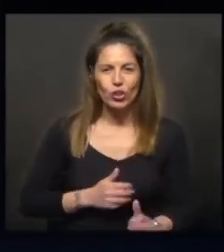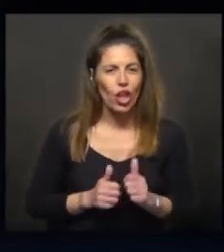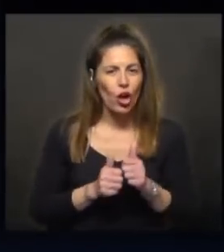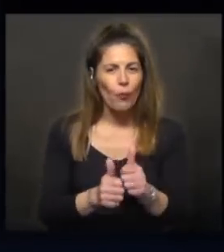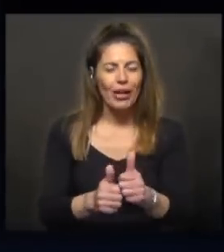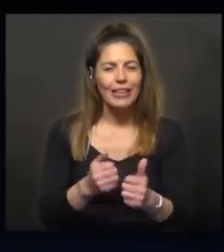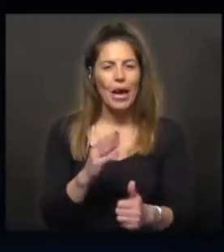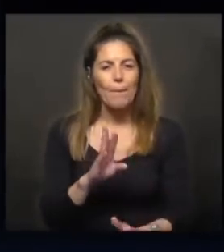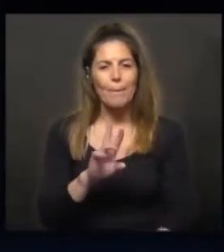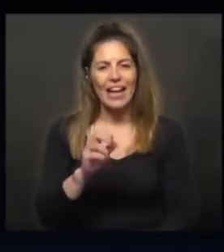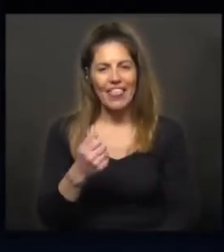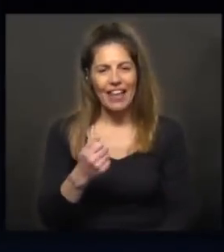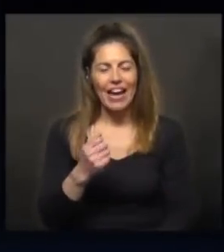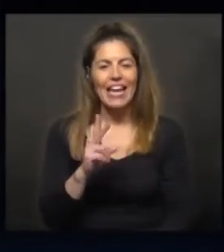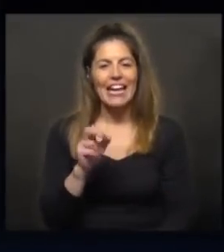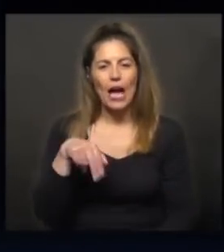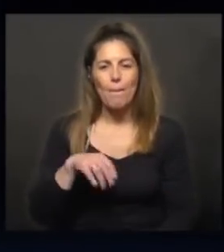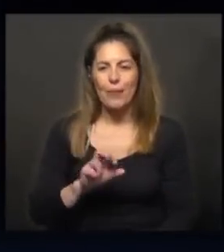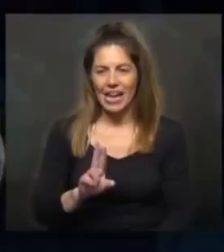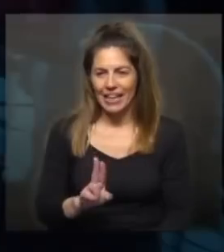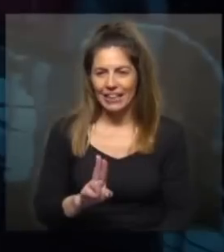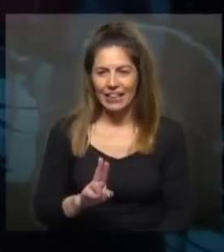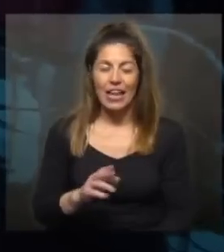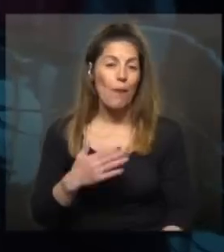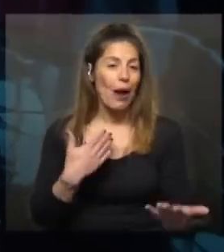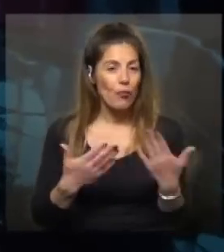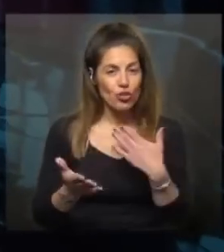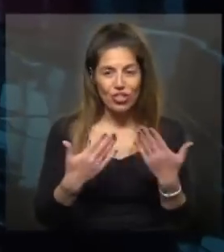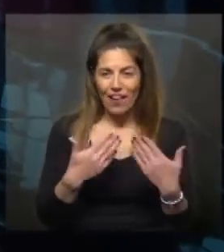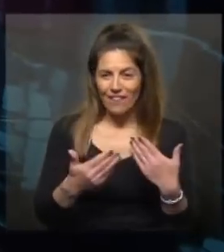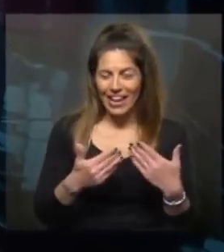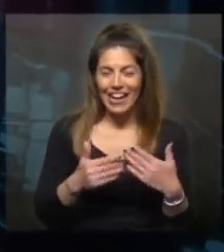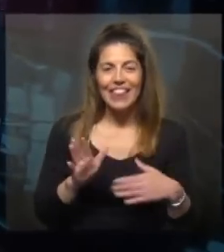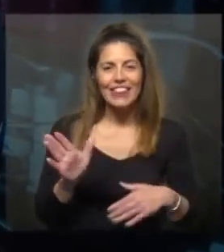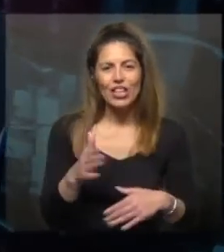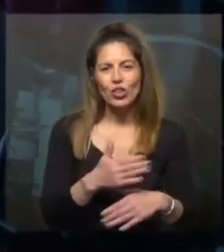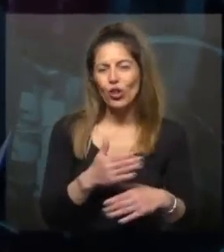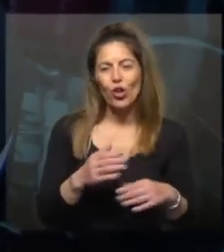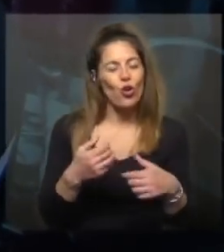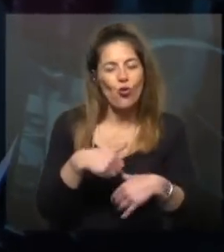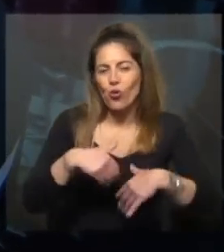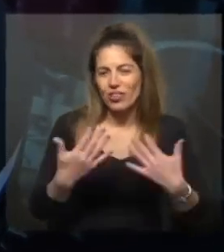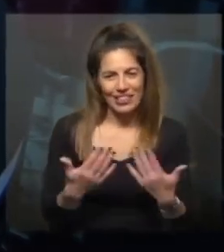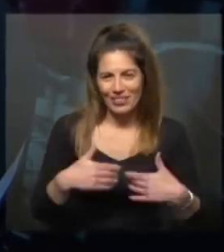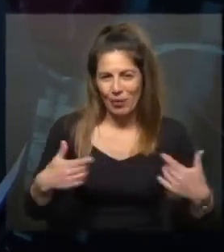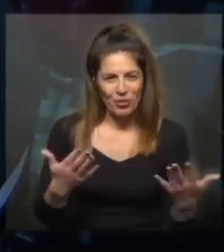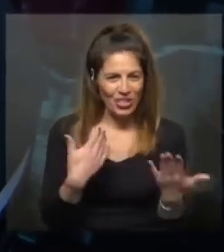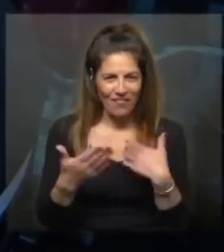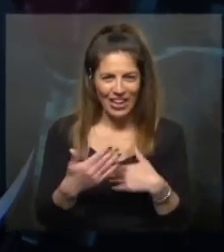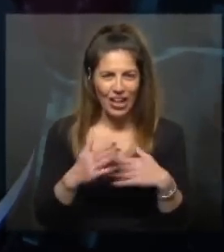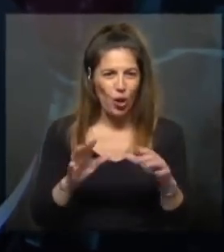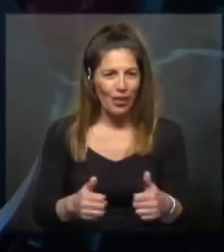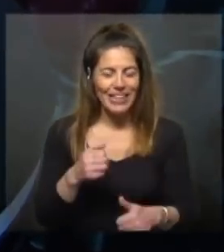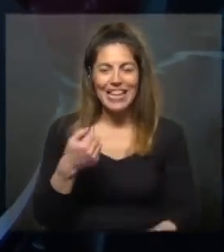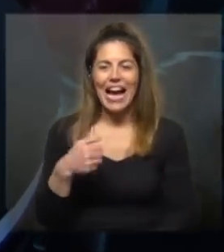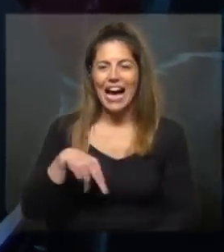de Ana Prada y de patacramer y bueno Cuáles ya vamos a hablar de todo lo que lo que hay lo que sea cómo andas